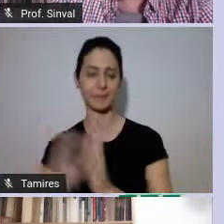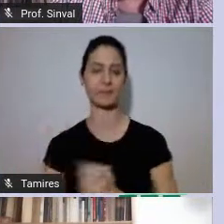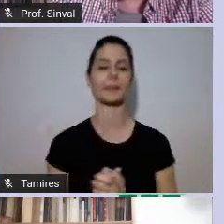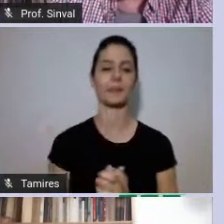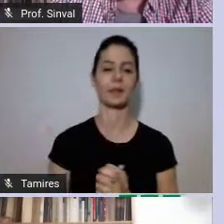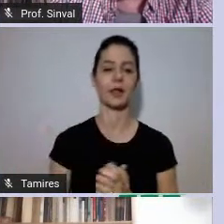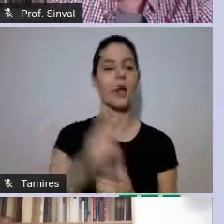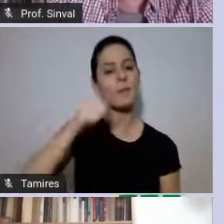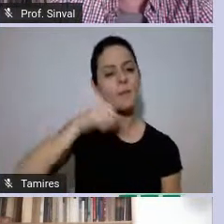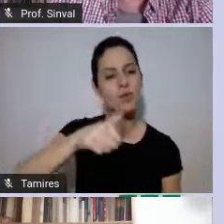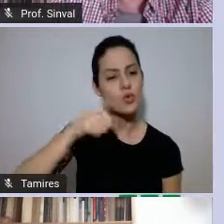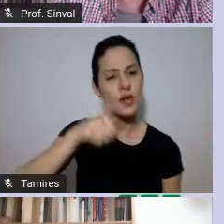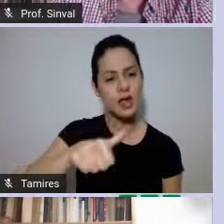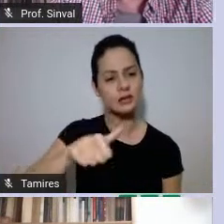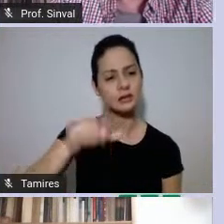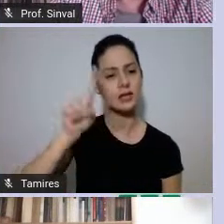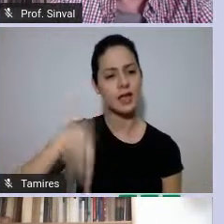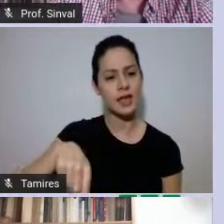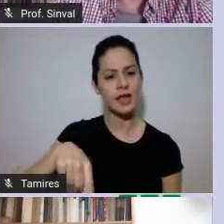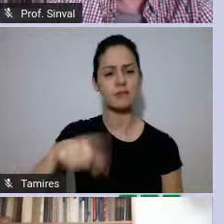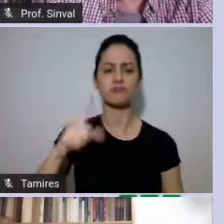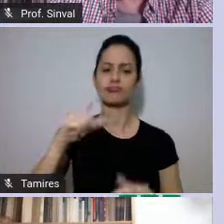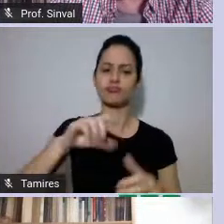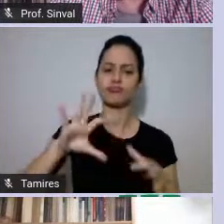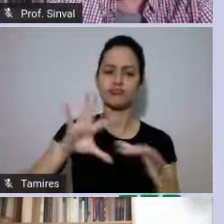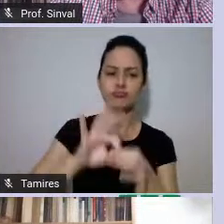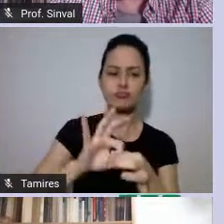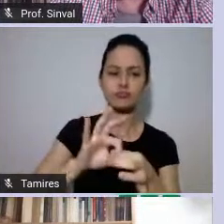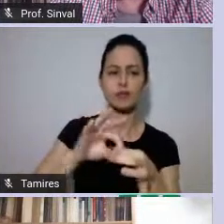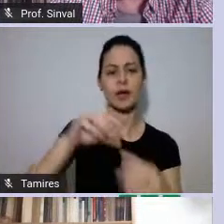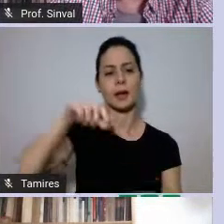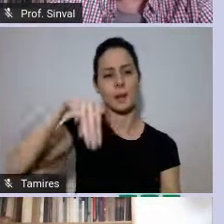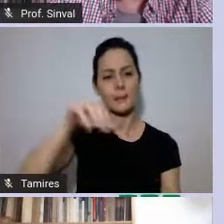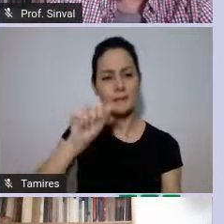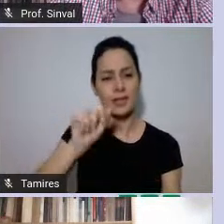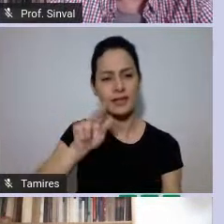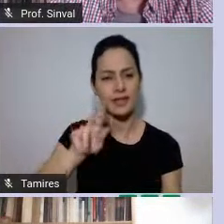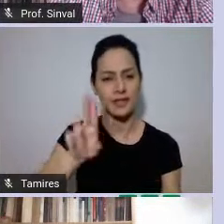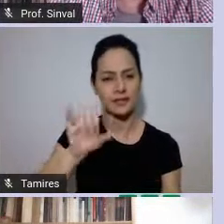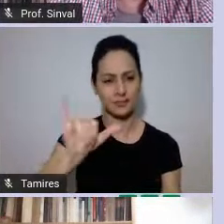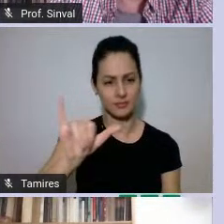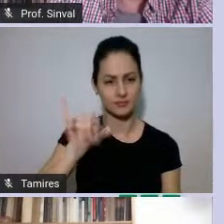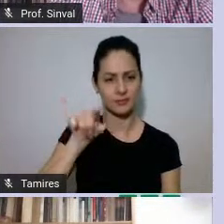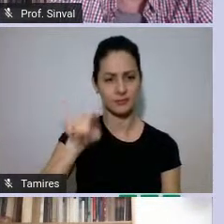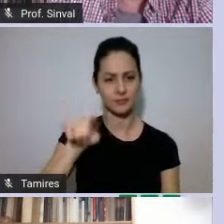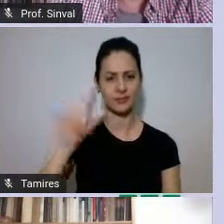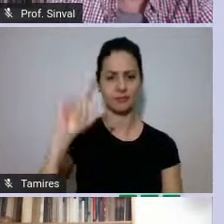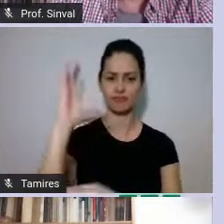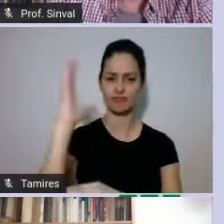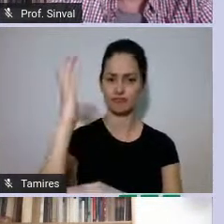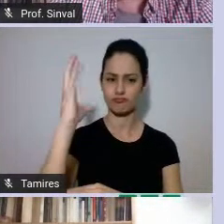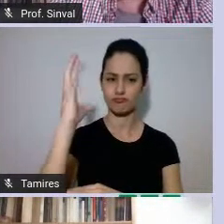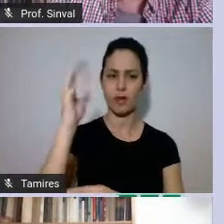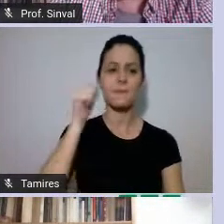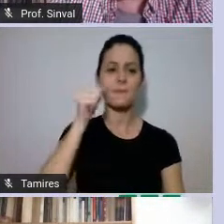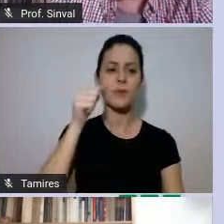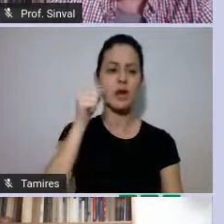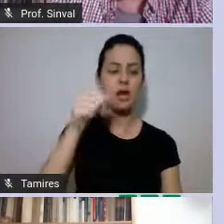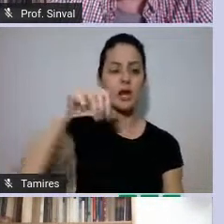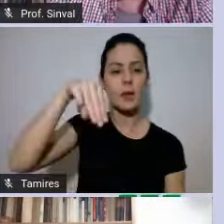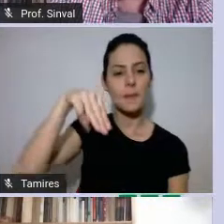Las mujeres están asociadas con el maguey. La diosa del maguey es una diosa mujer de nombre